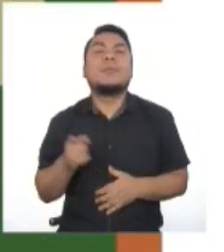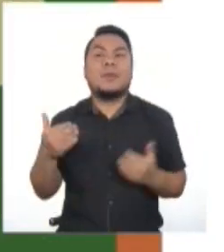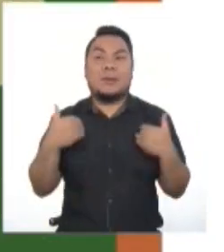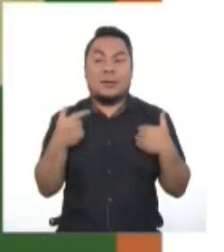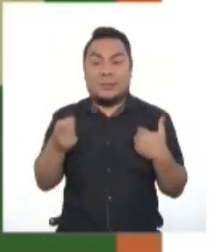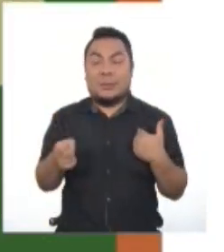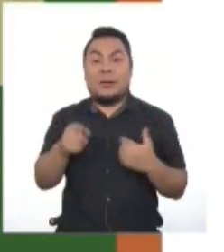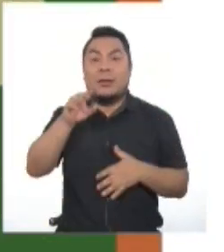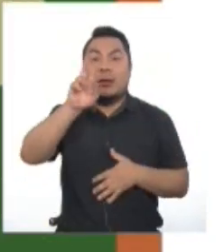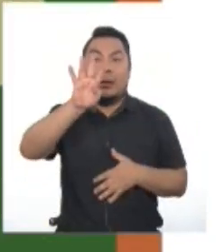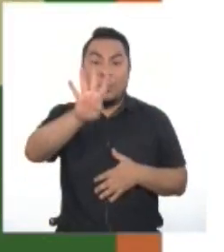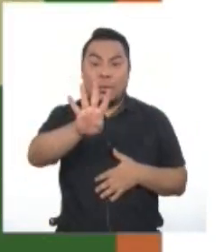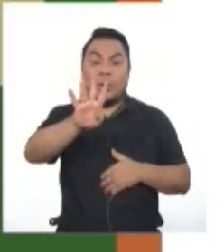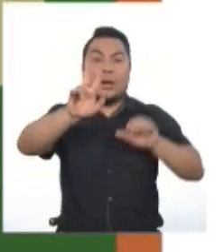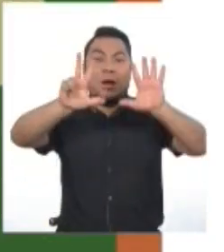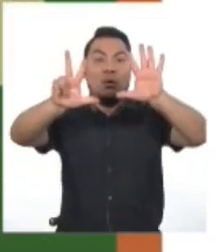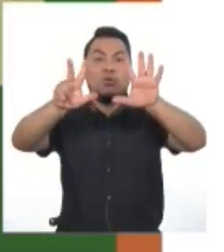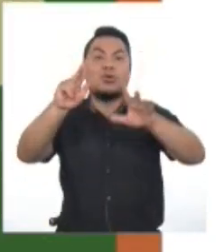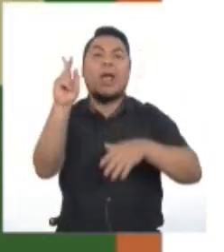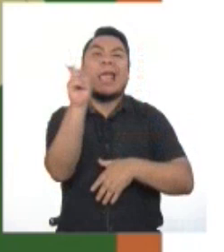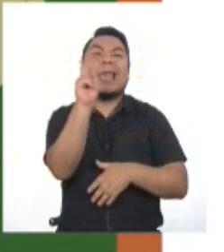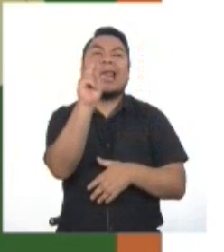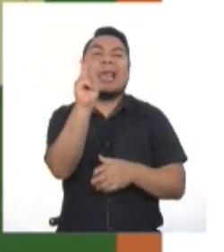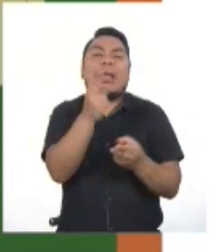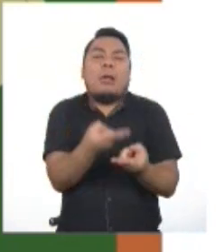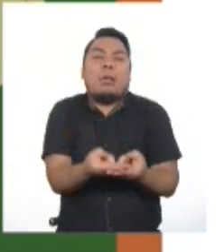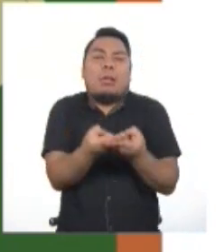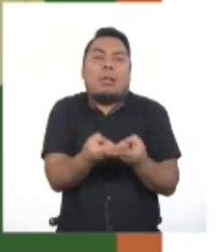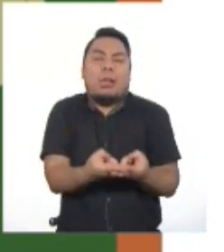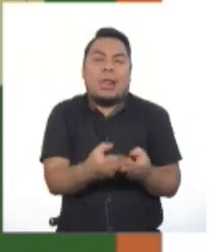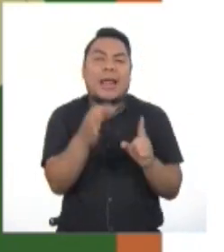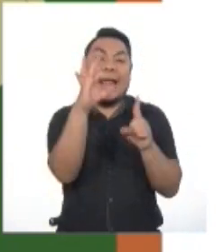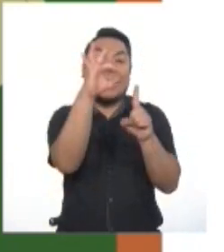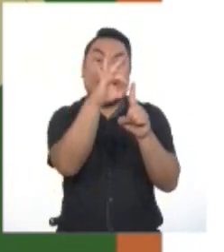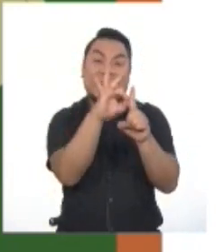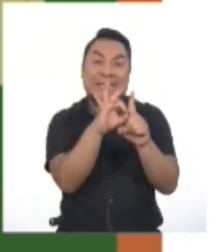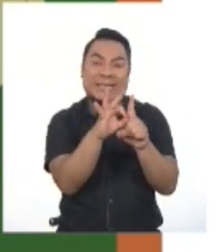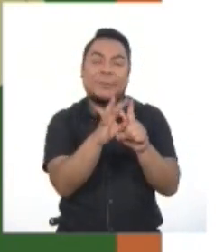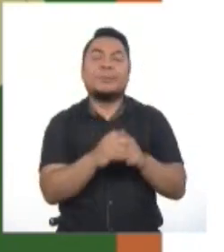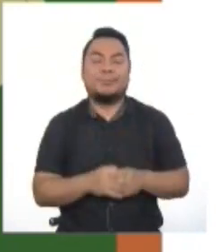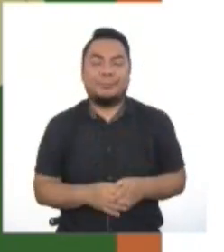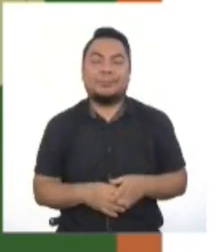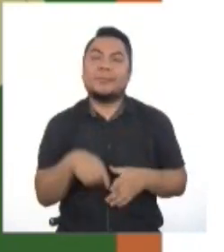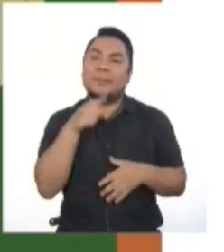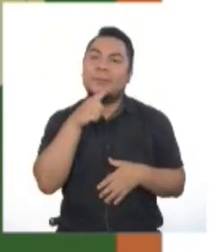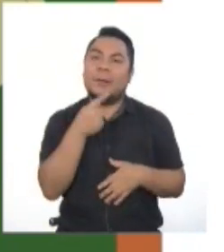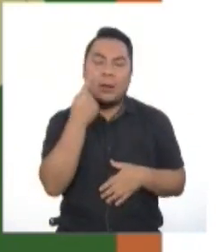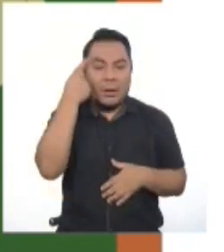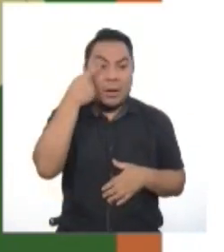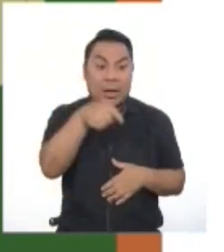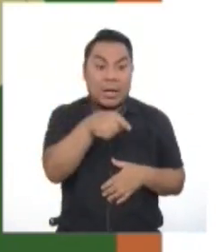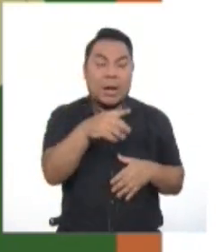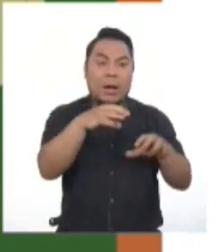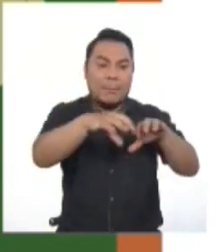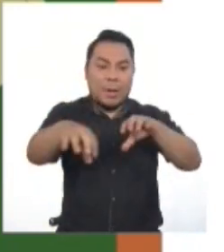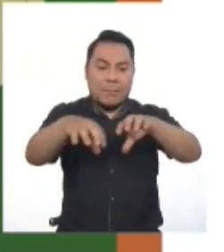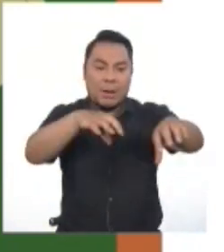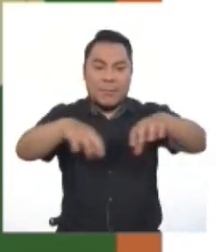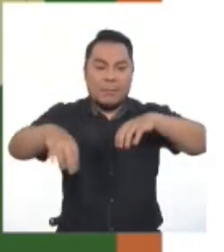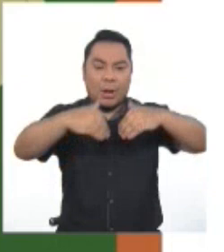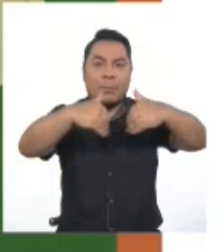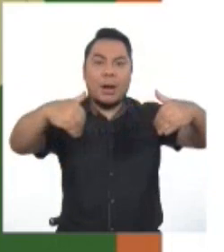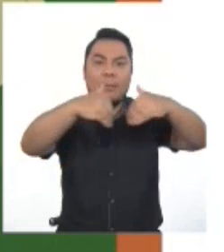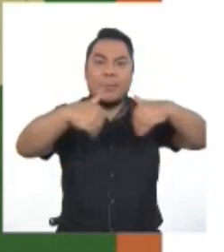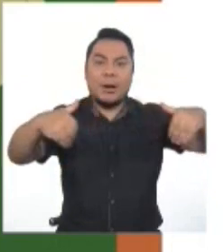Tenemos 48 kilos de trigo. Lo dividimos por la cantidad de trigo que necesitamos para cada paquete,